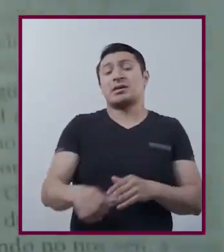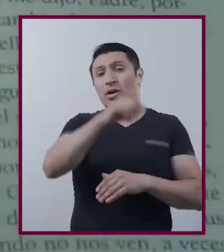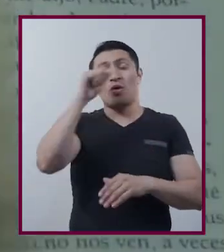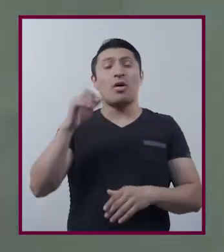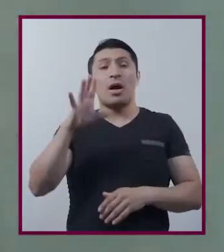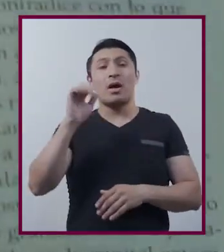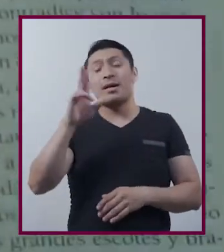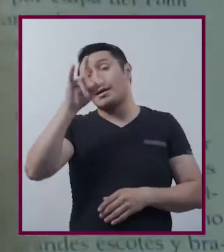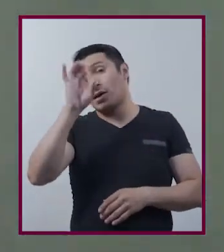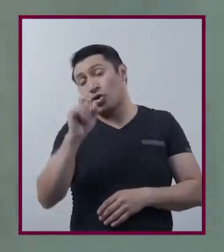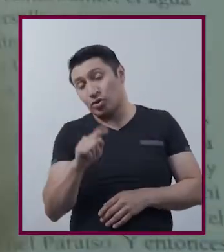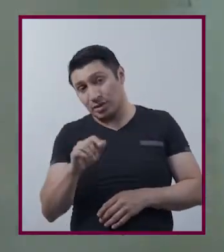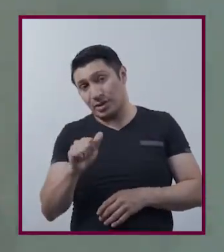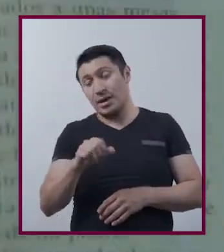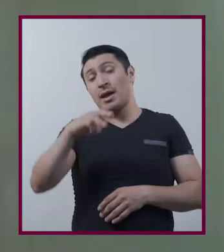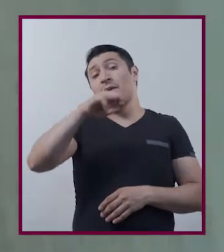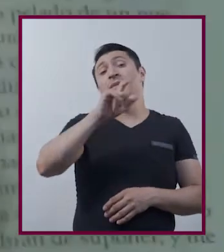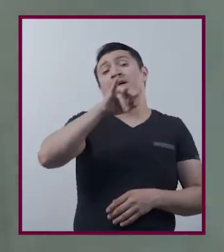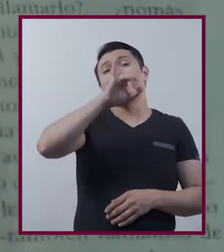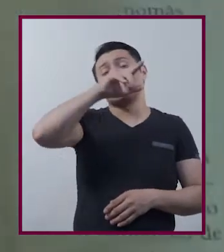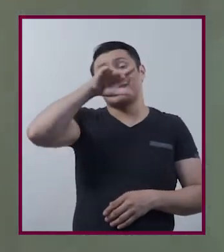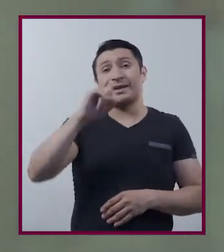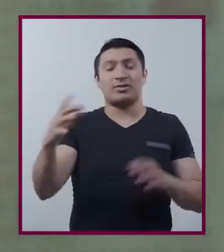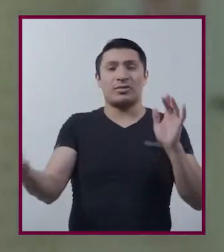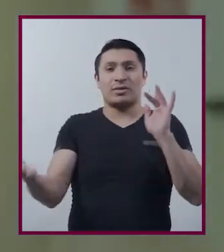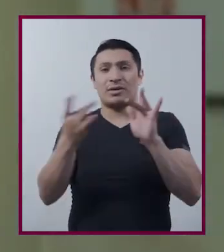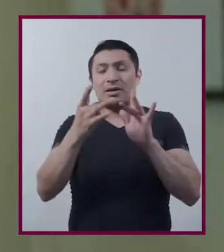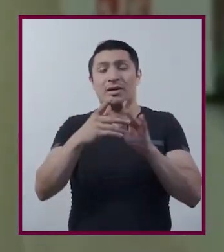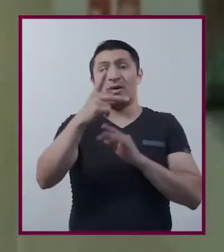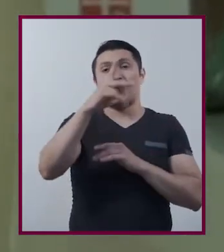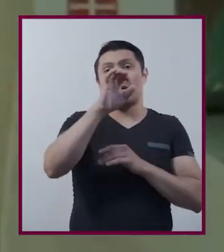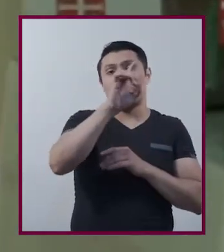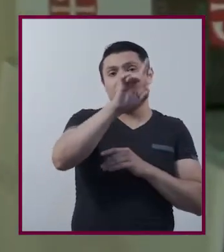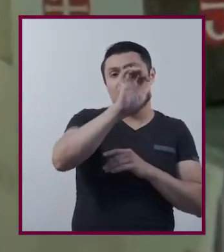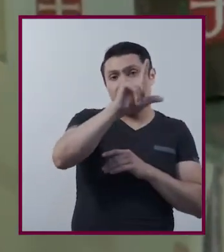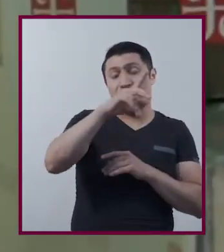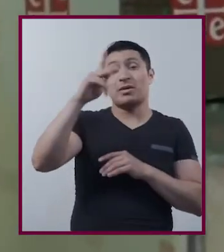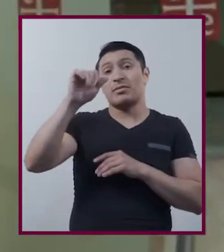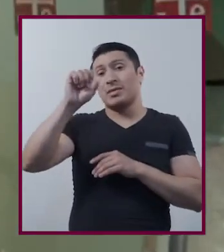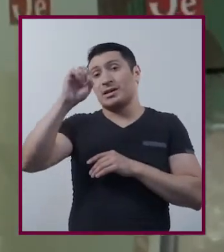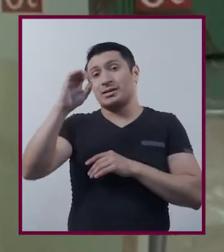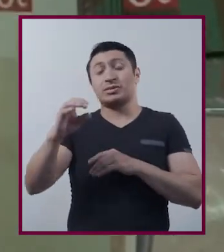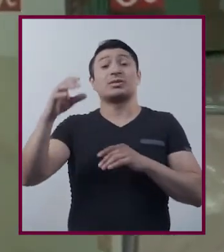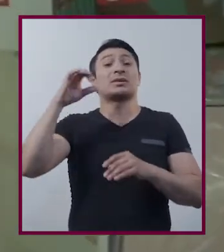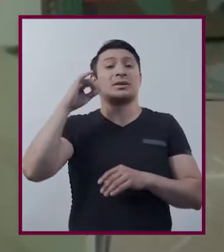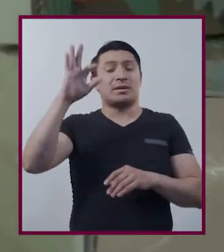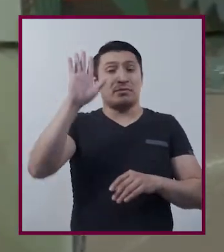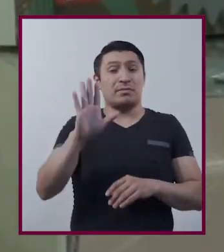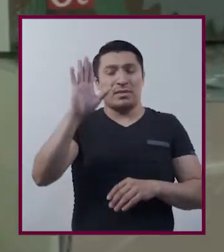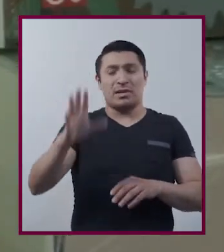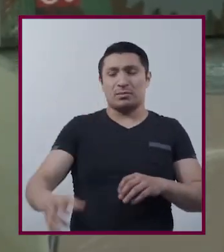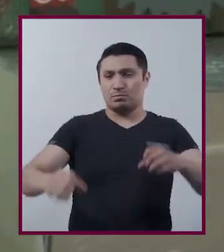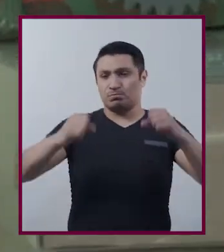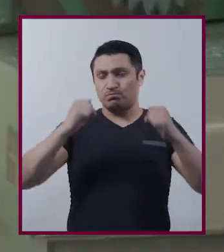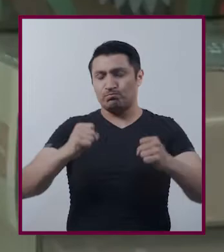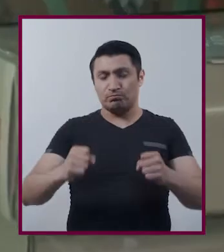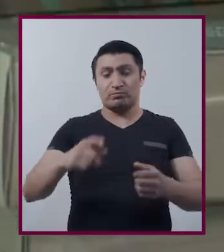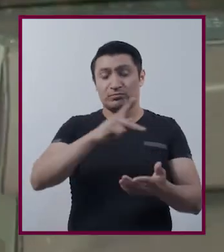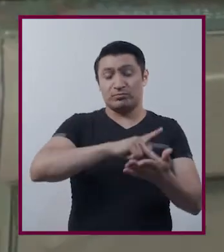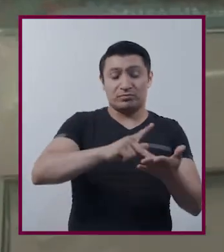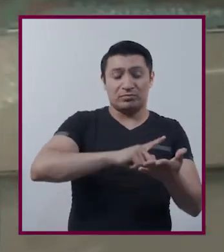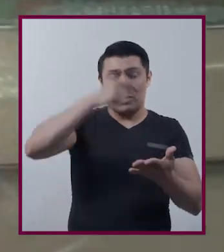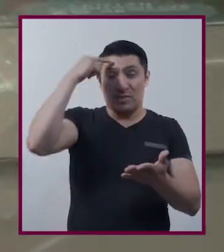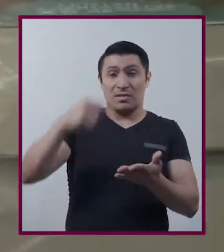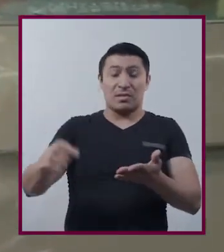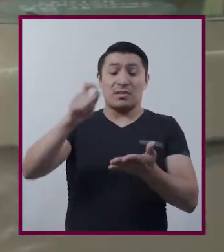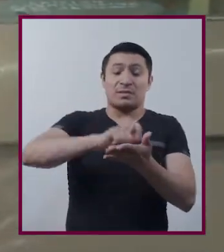históricos como Juárez, Carlota y Maximiliano hacen contacto con Del Paso y pareciera se apoderan de él y de